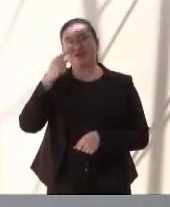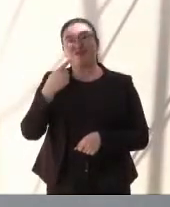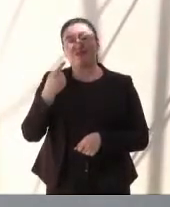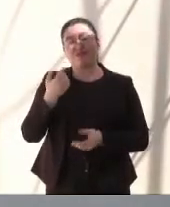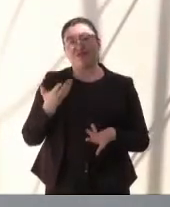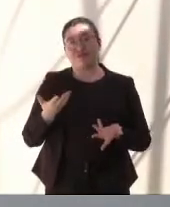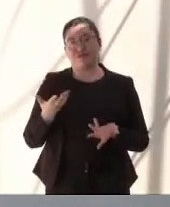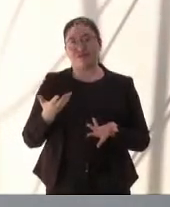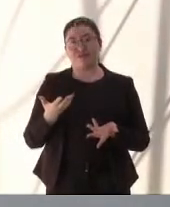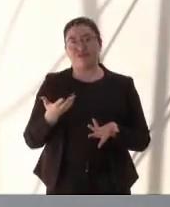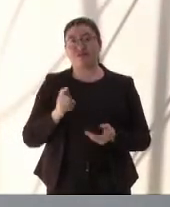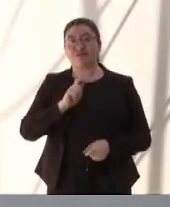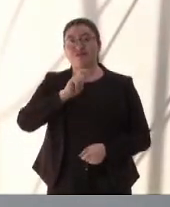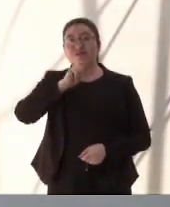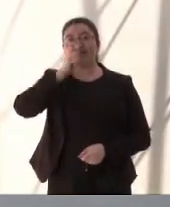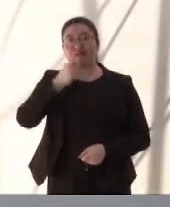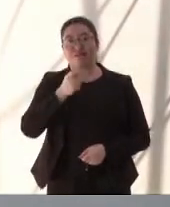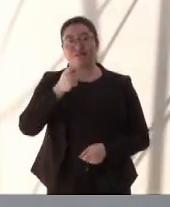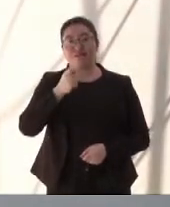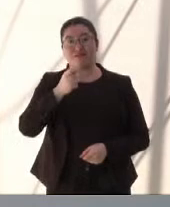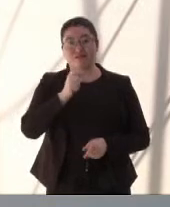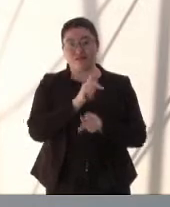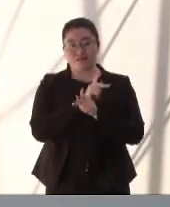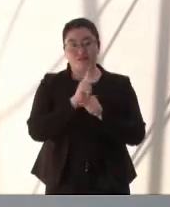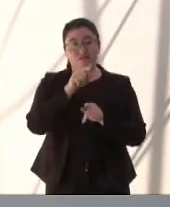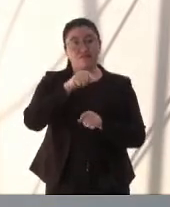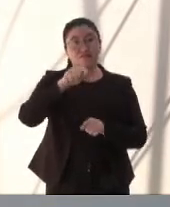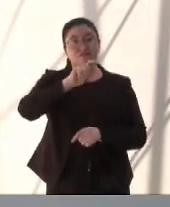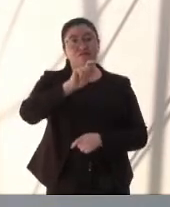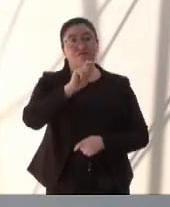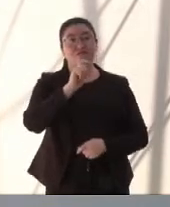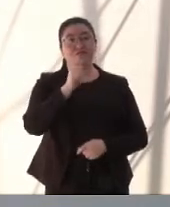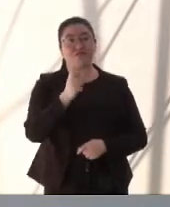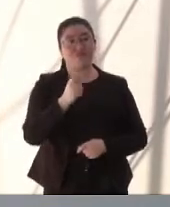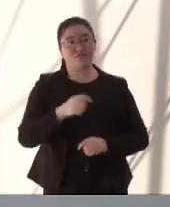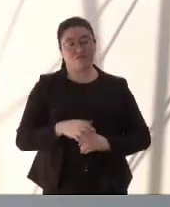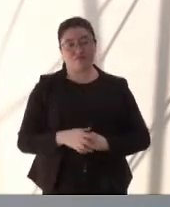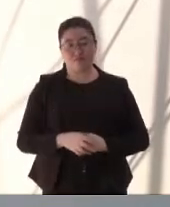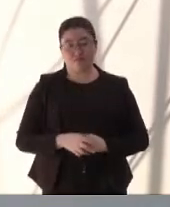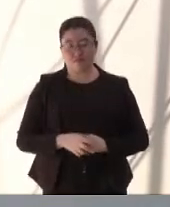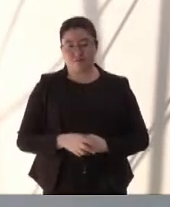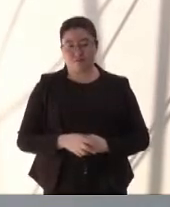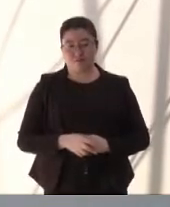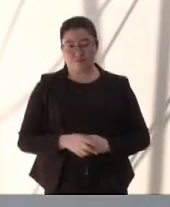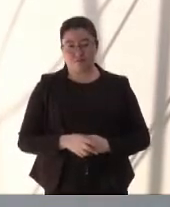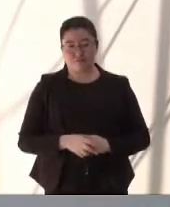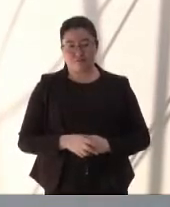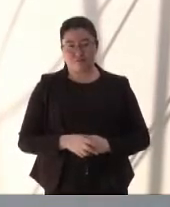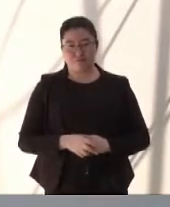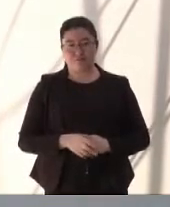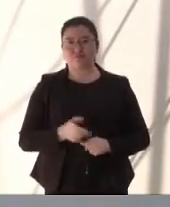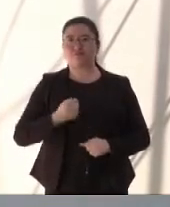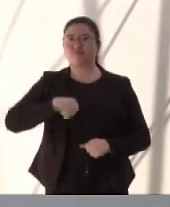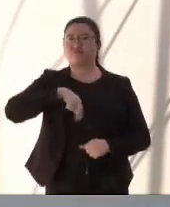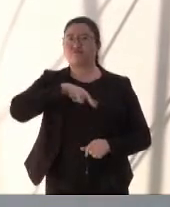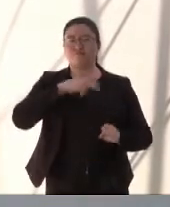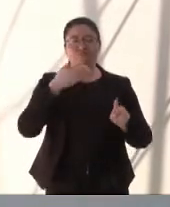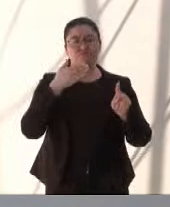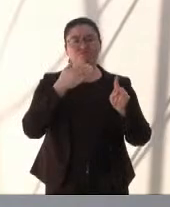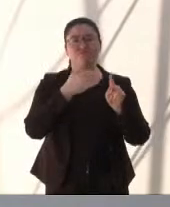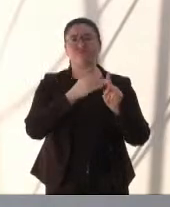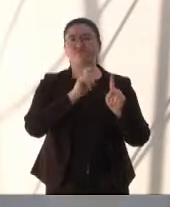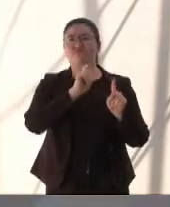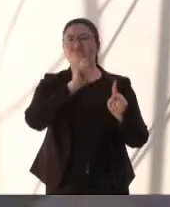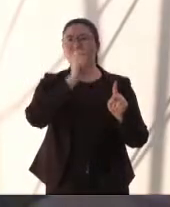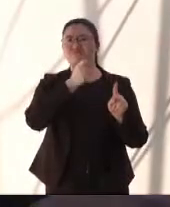zonas donde más se registran esos hechos de violencia contra las mujeres. Y lo que queremos, además de aumentar